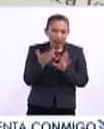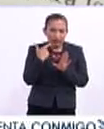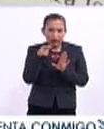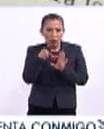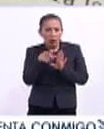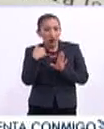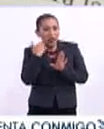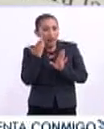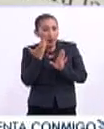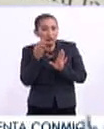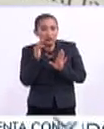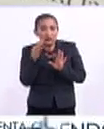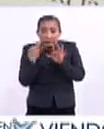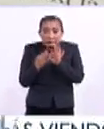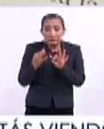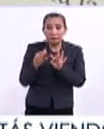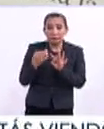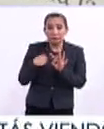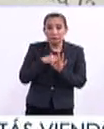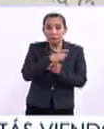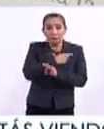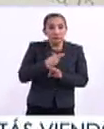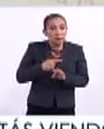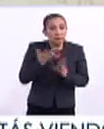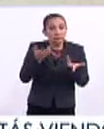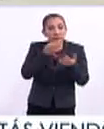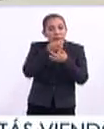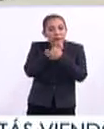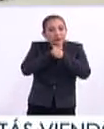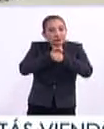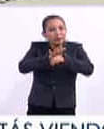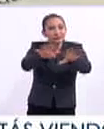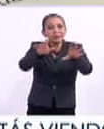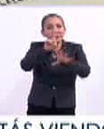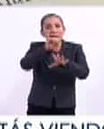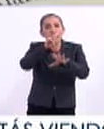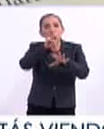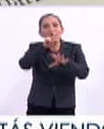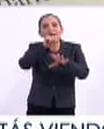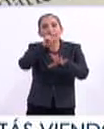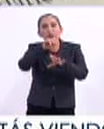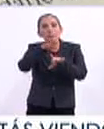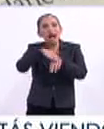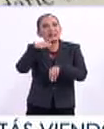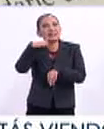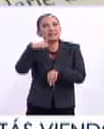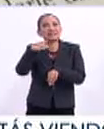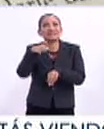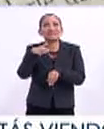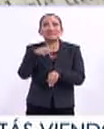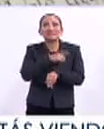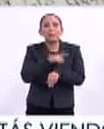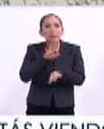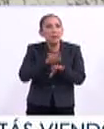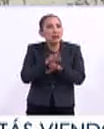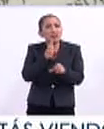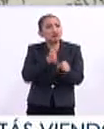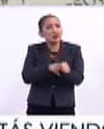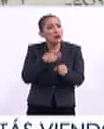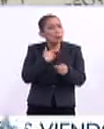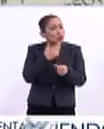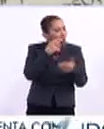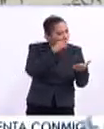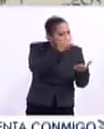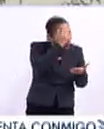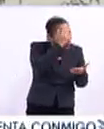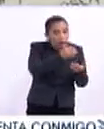de querer ser efectista, uno debería tratar la divulgación de una manera mucho más natural o